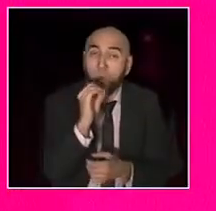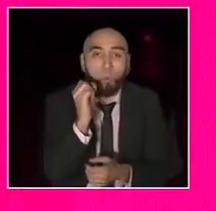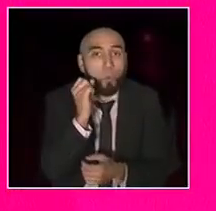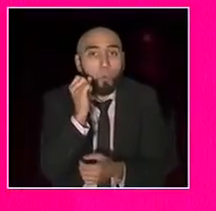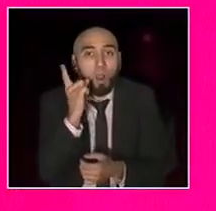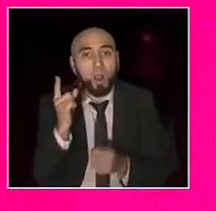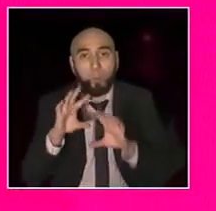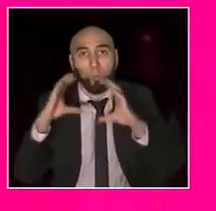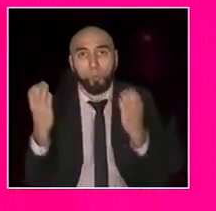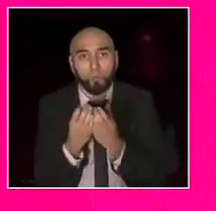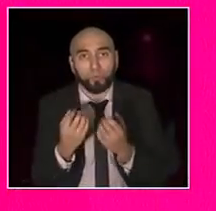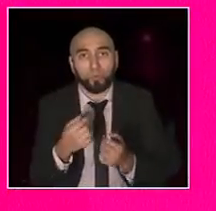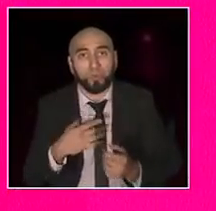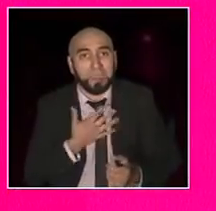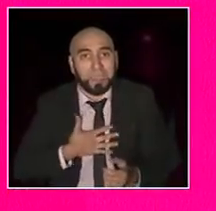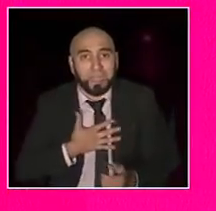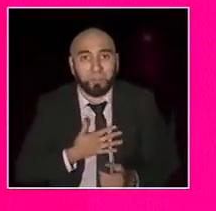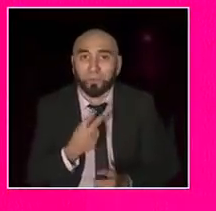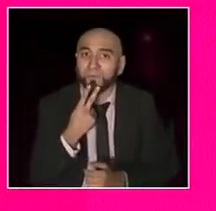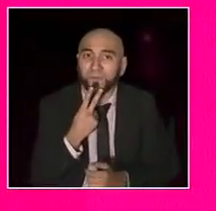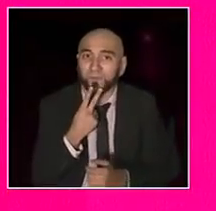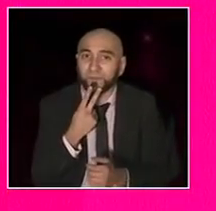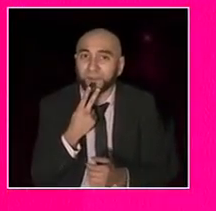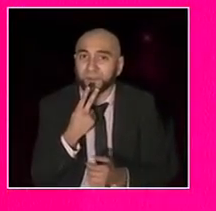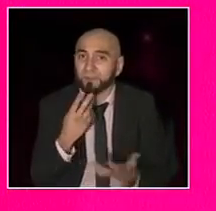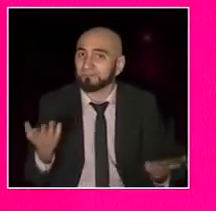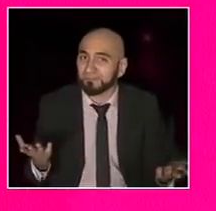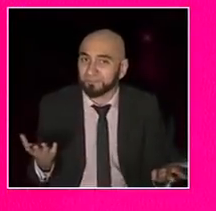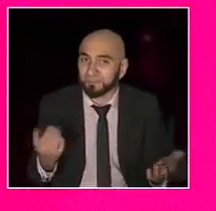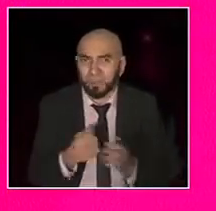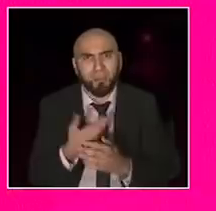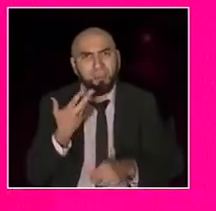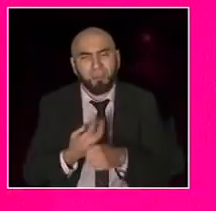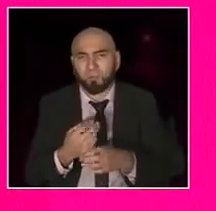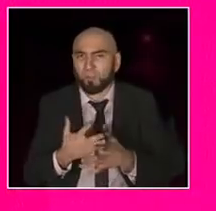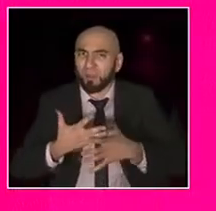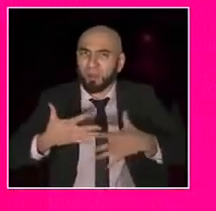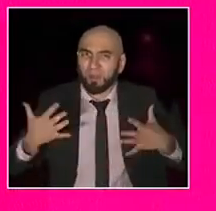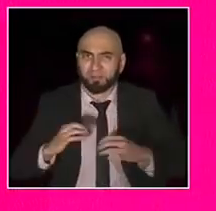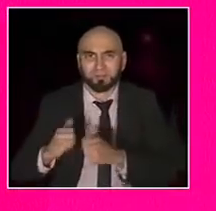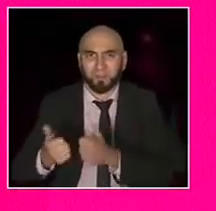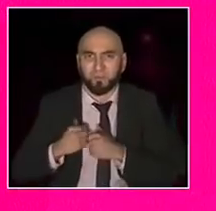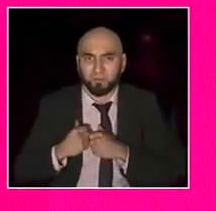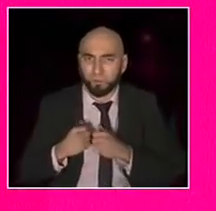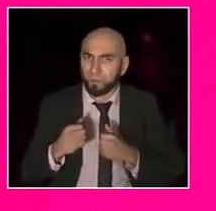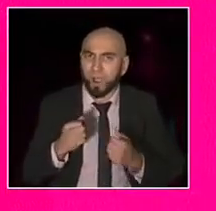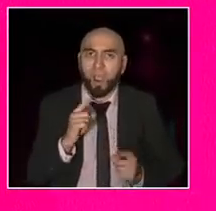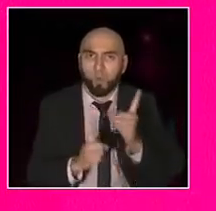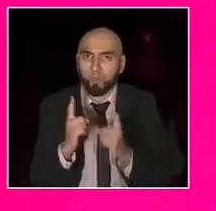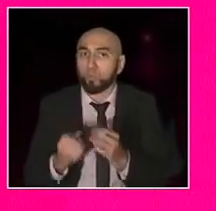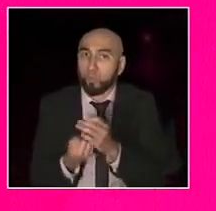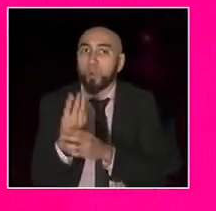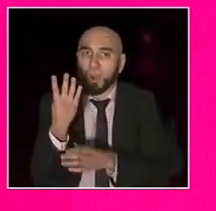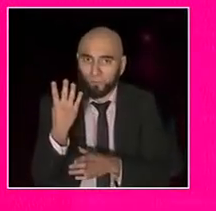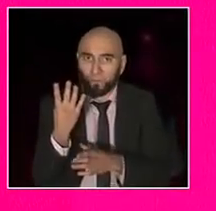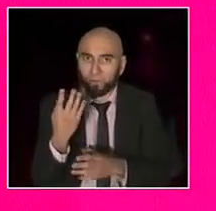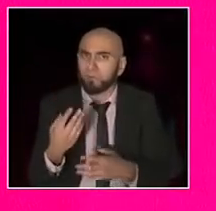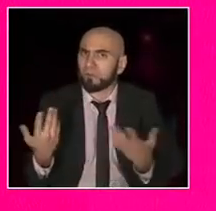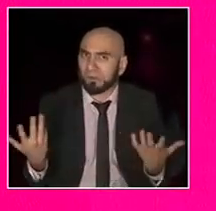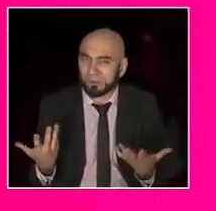vivir? Y tenemos enormes desafíos, algunos nuevos y formidables, como